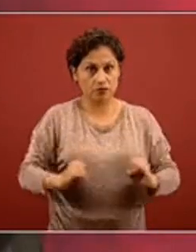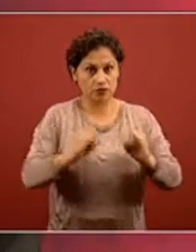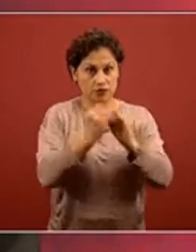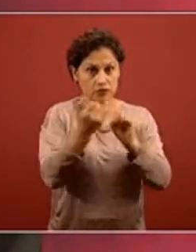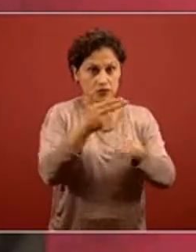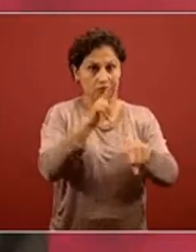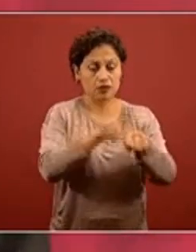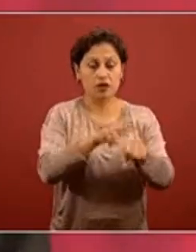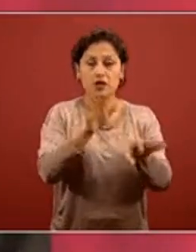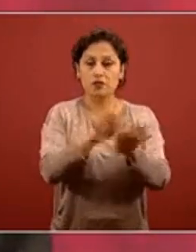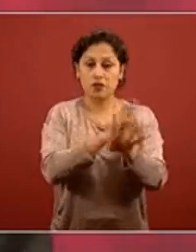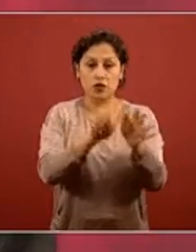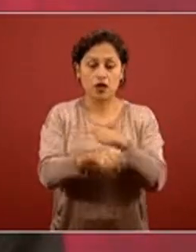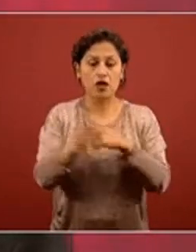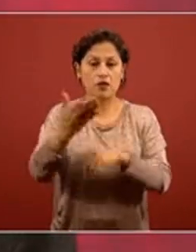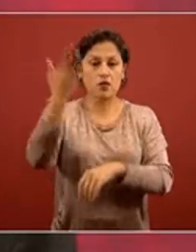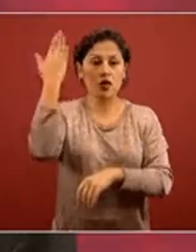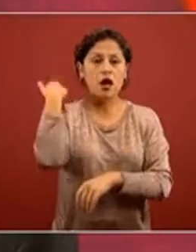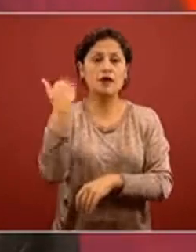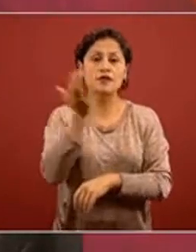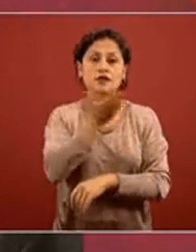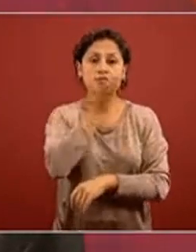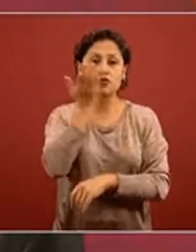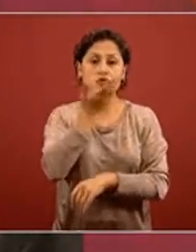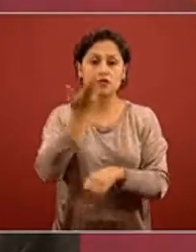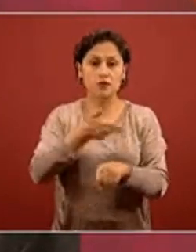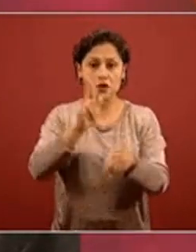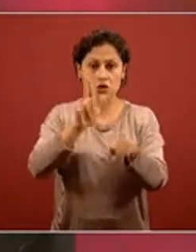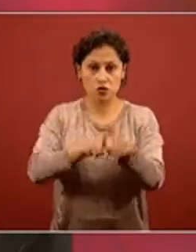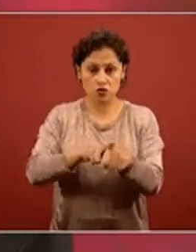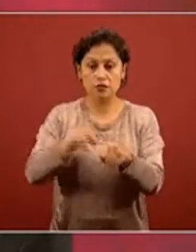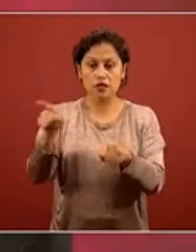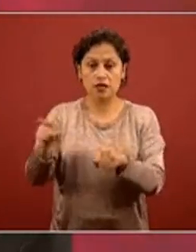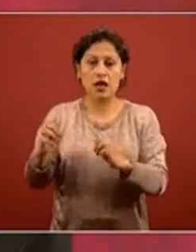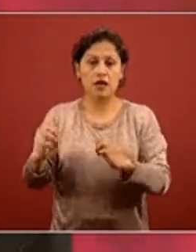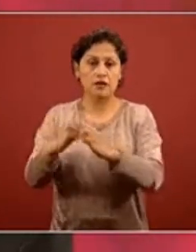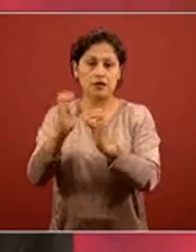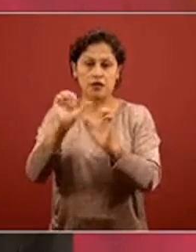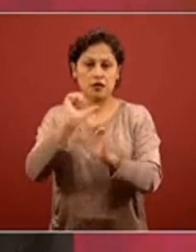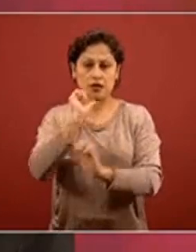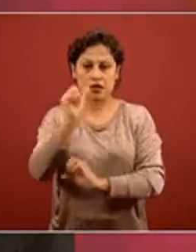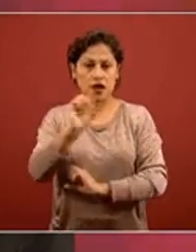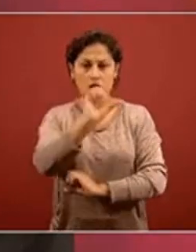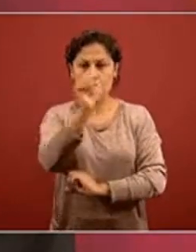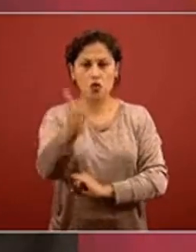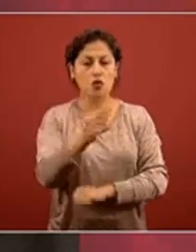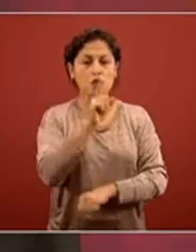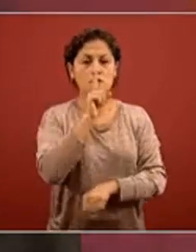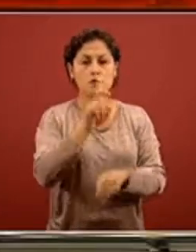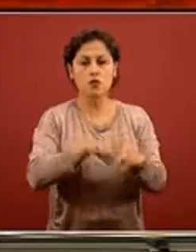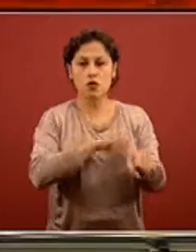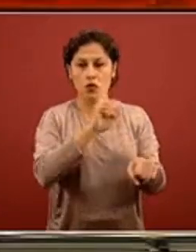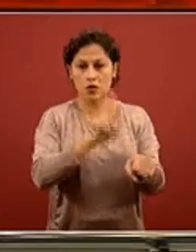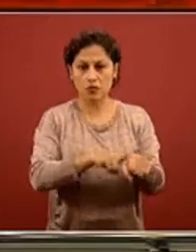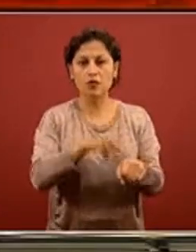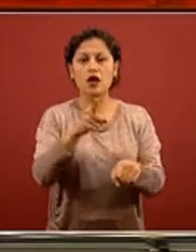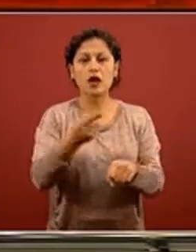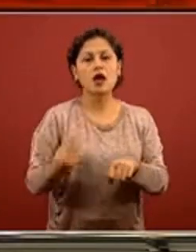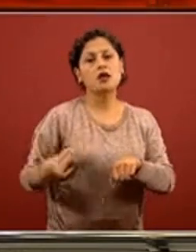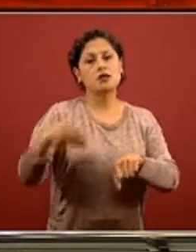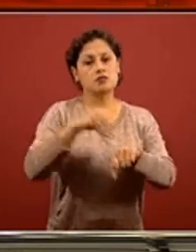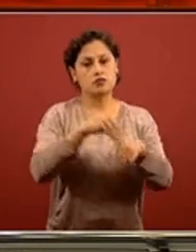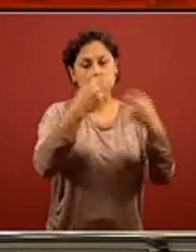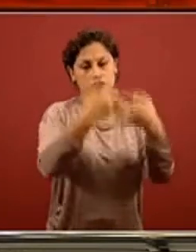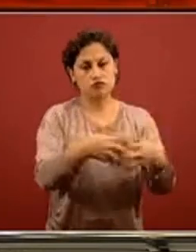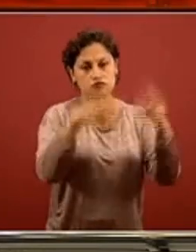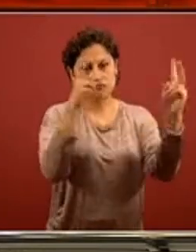camas hospitalarias ordinarias que están fuera de la terapia intensiva y que se garantizó que pudieran ponerse los ventiladores